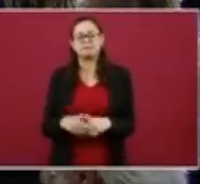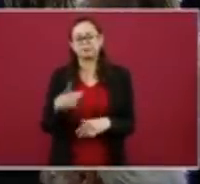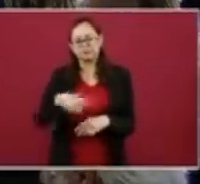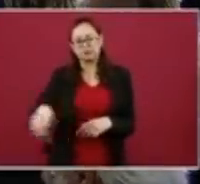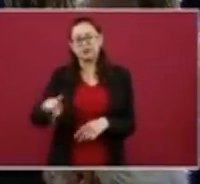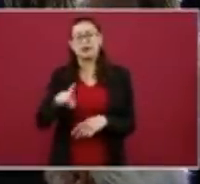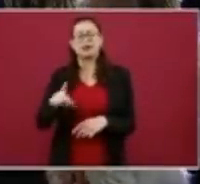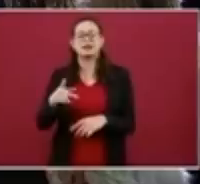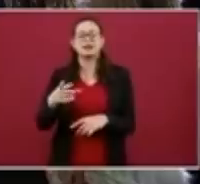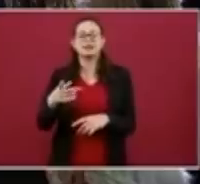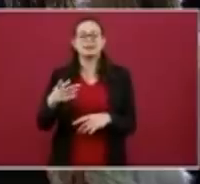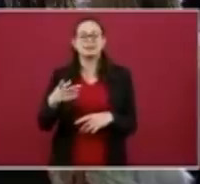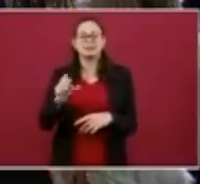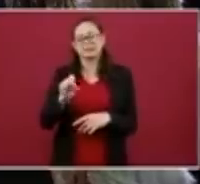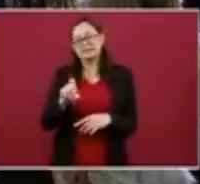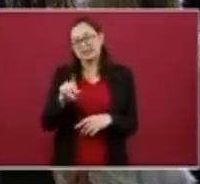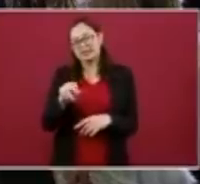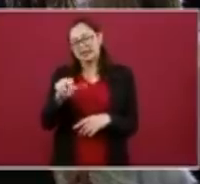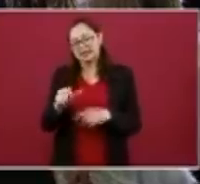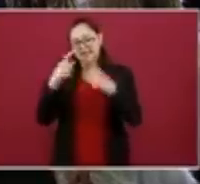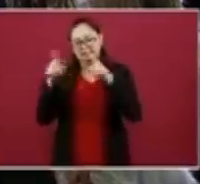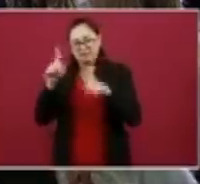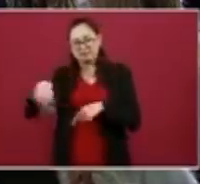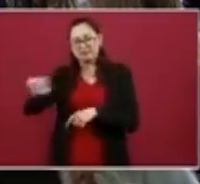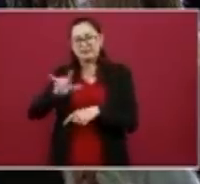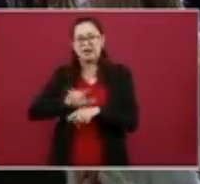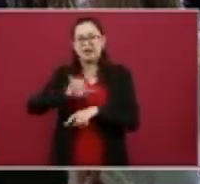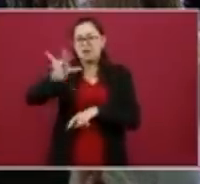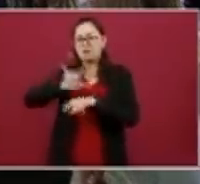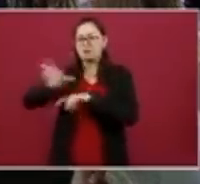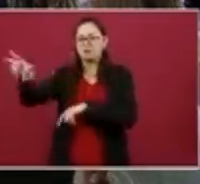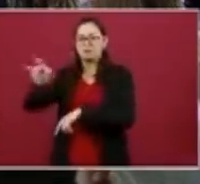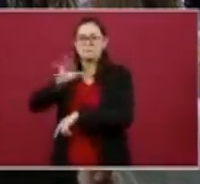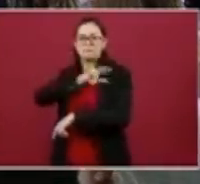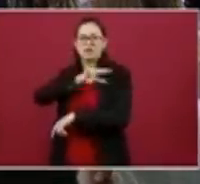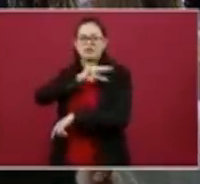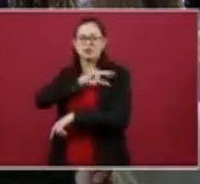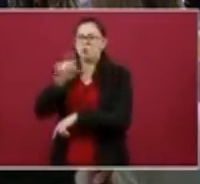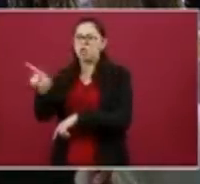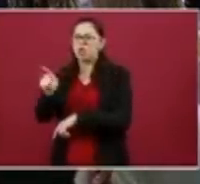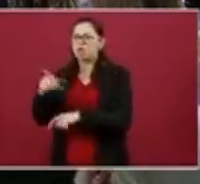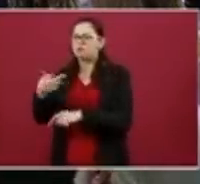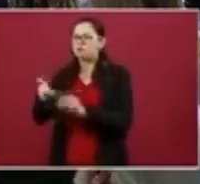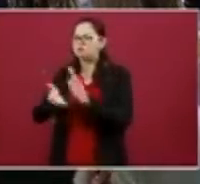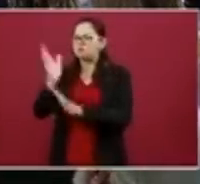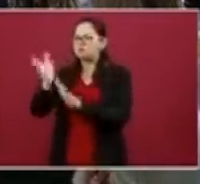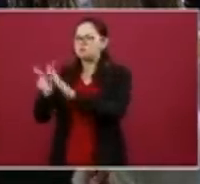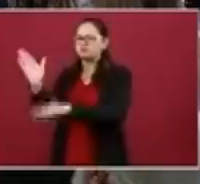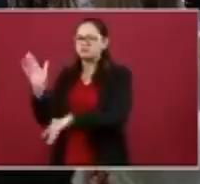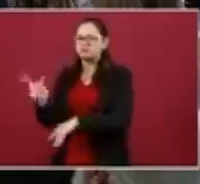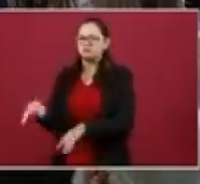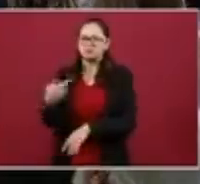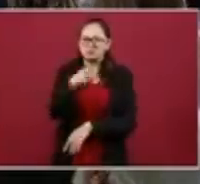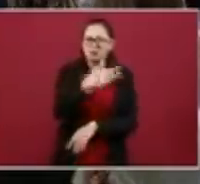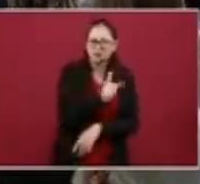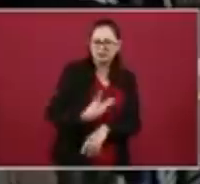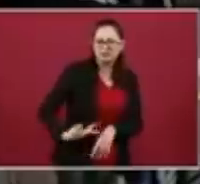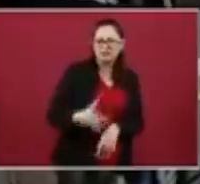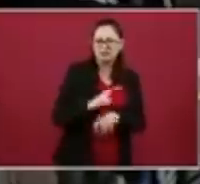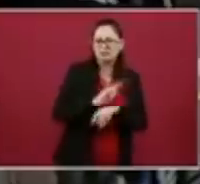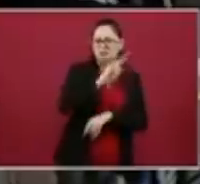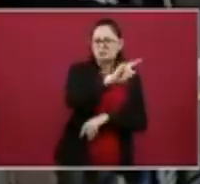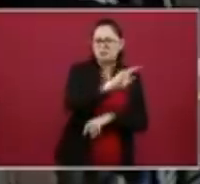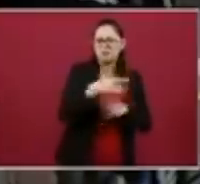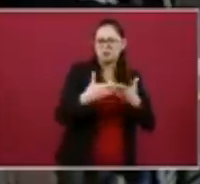Marina de volar en aviones ejecutivos, a pesar de que usted ha decidido volar en aviones comerciales. Y